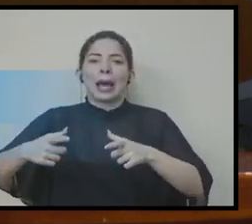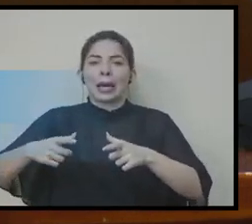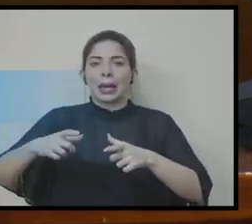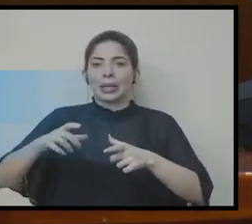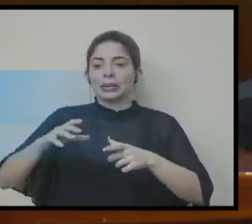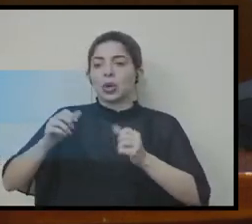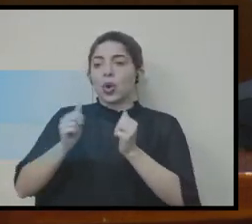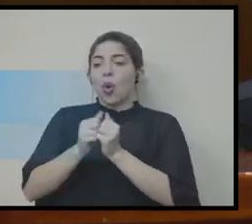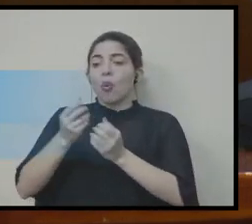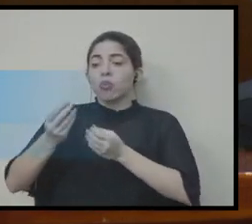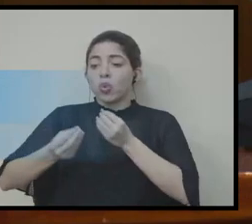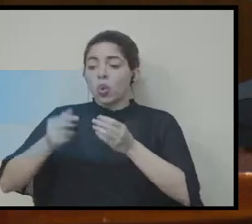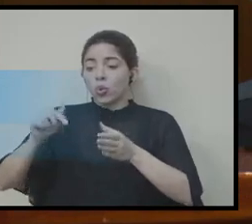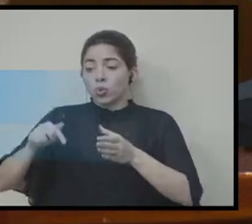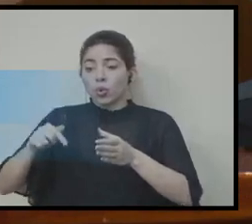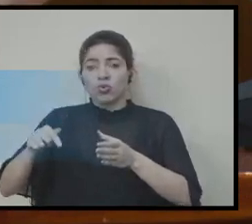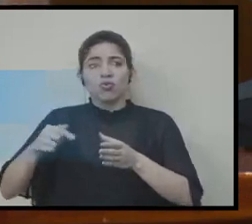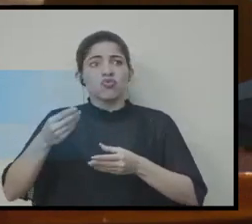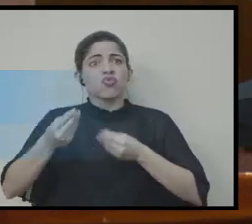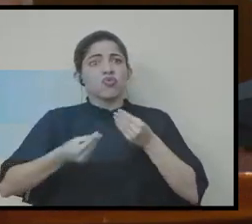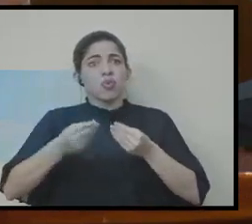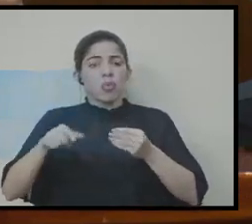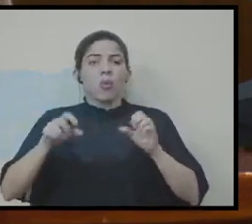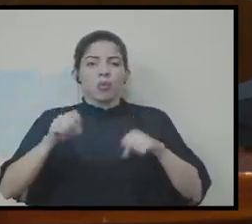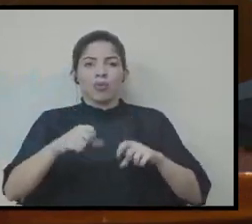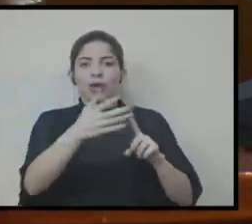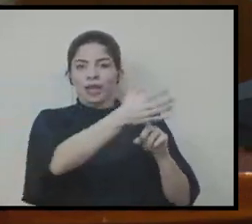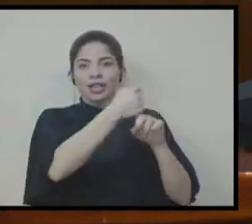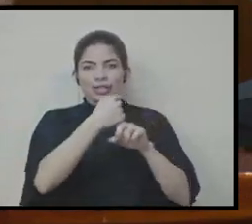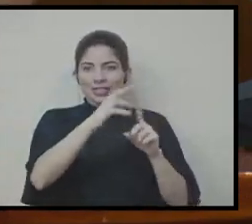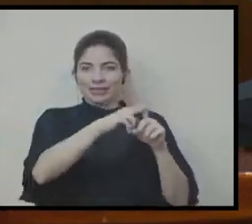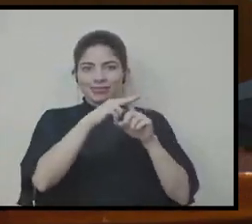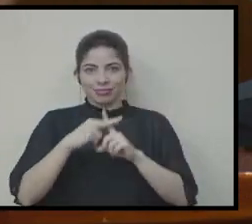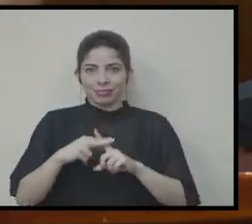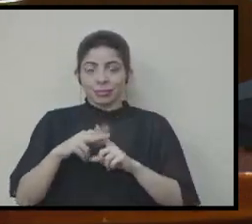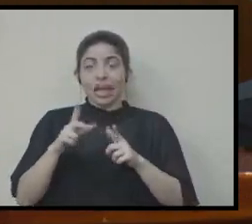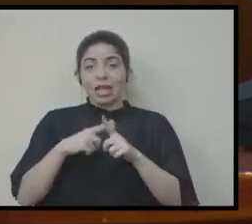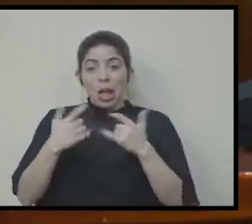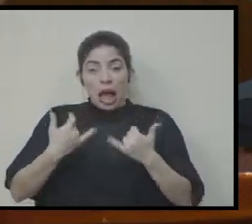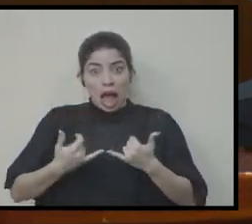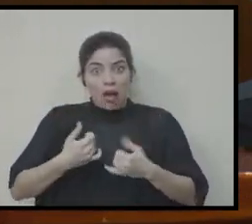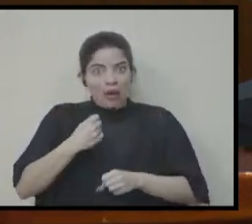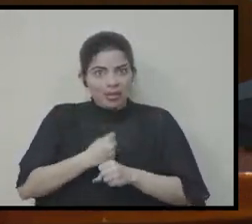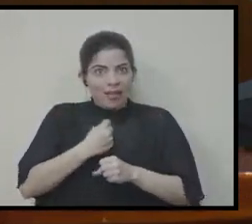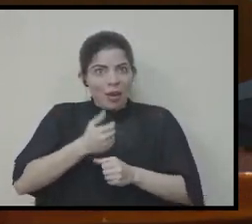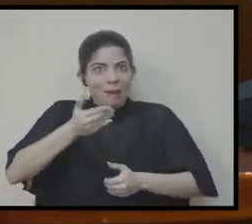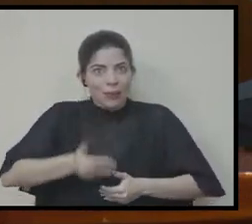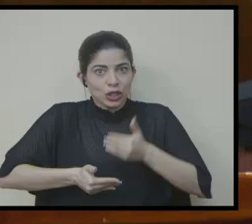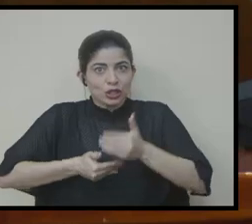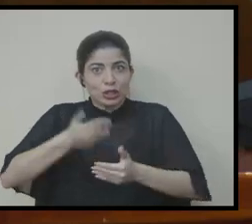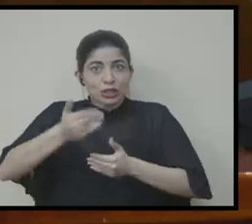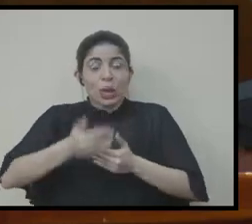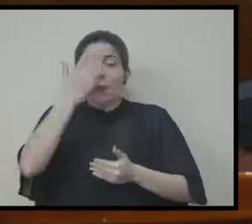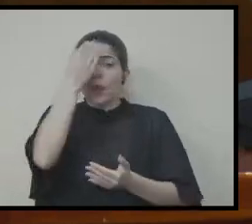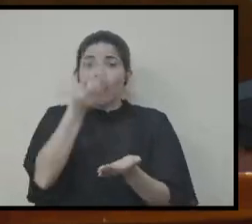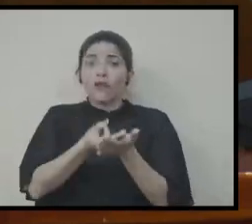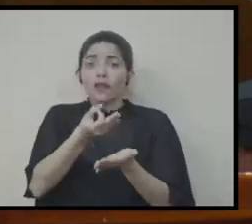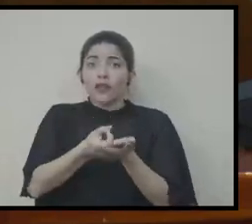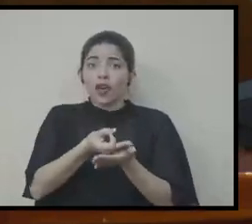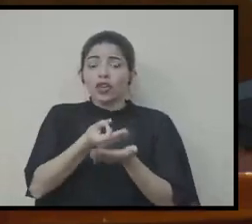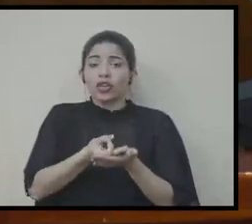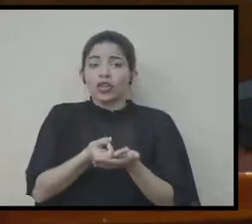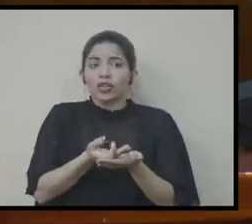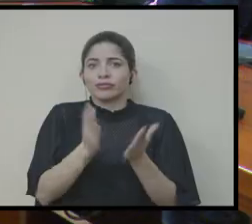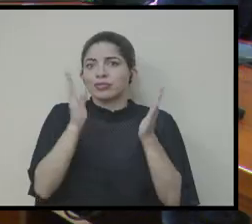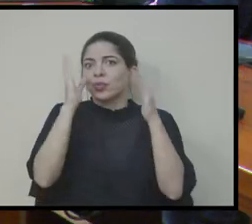sus productos debe poder accesar a eso. Y vamos trabajando en eso, porque el recurso financiero